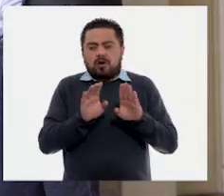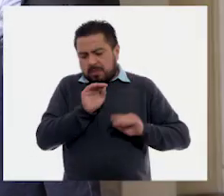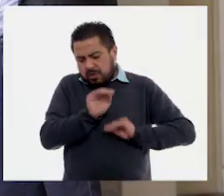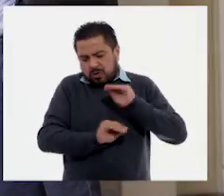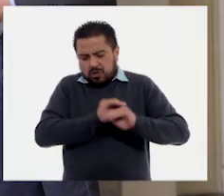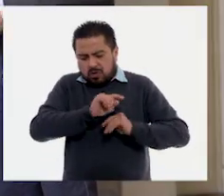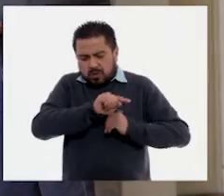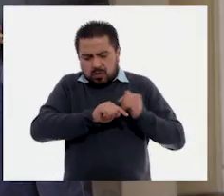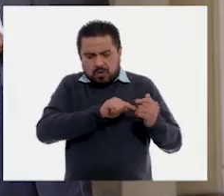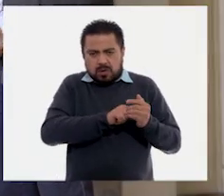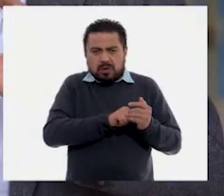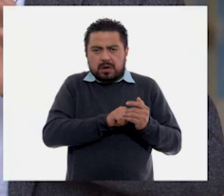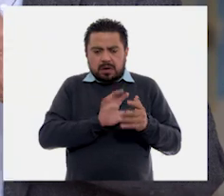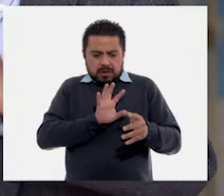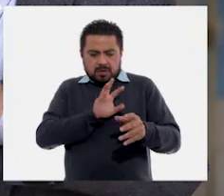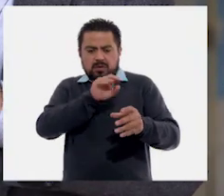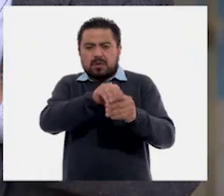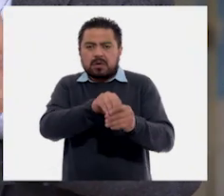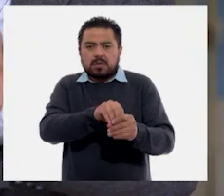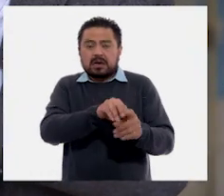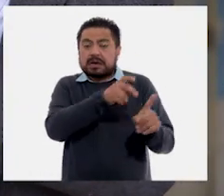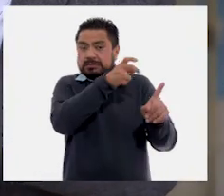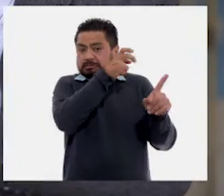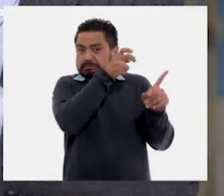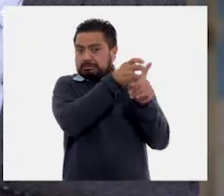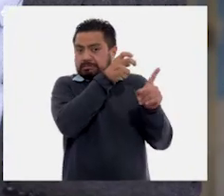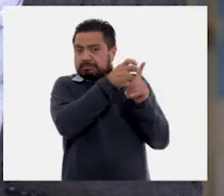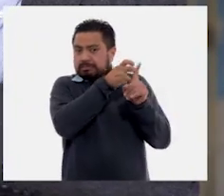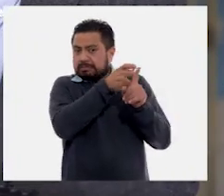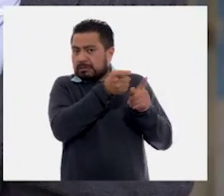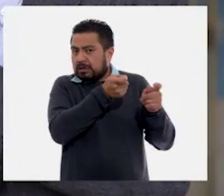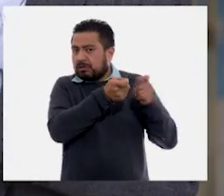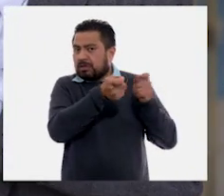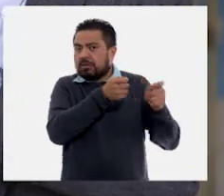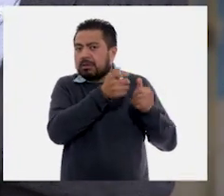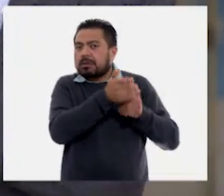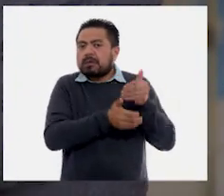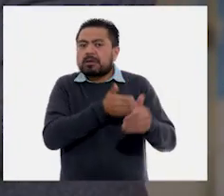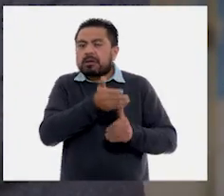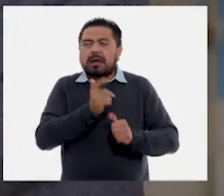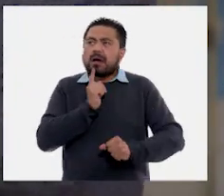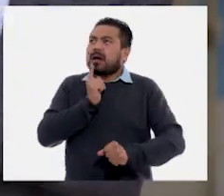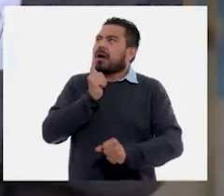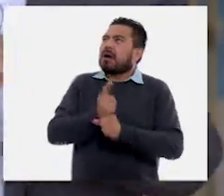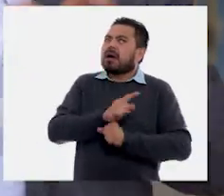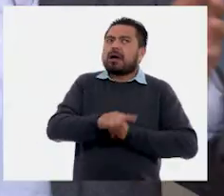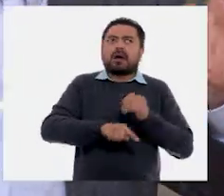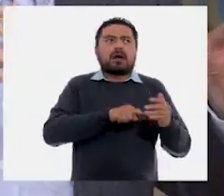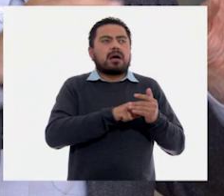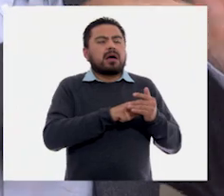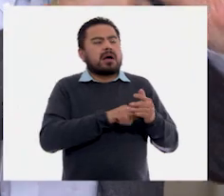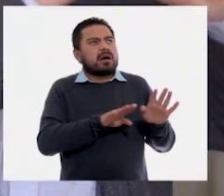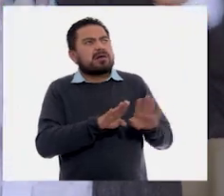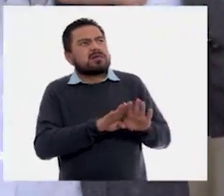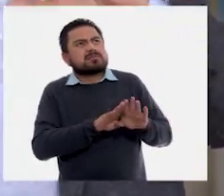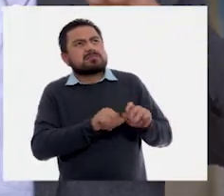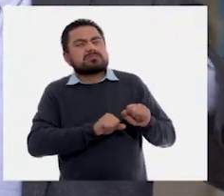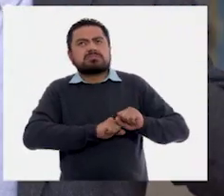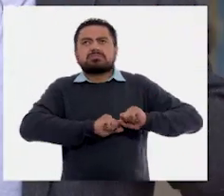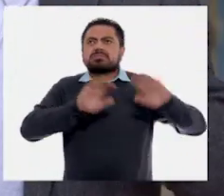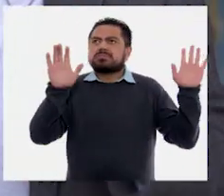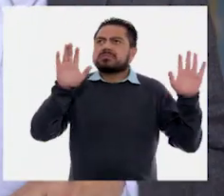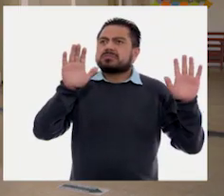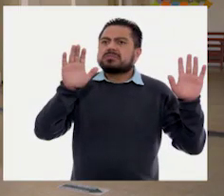el espacio envolvente. Es lo que se maneja para ver los puntos de fuga en